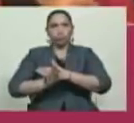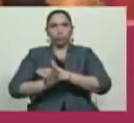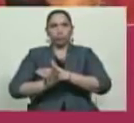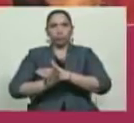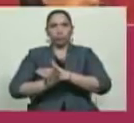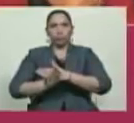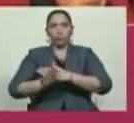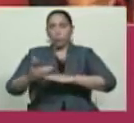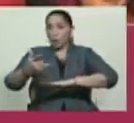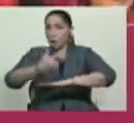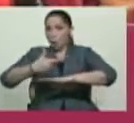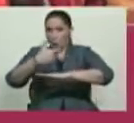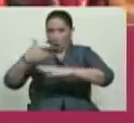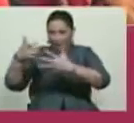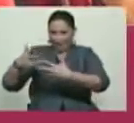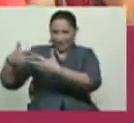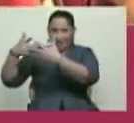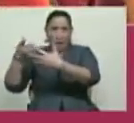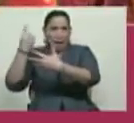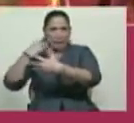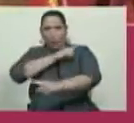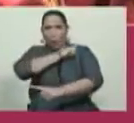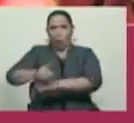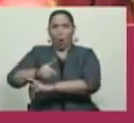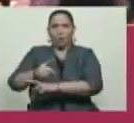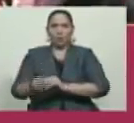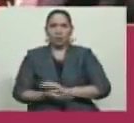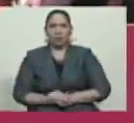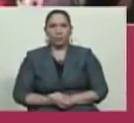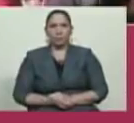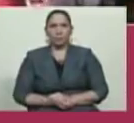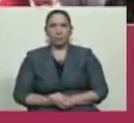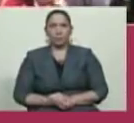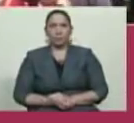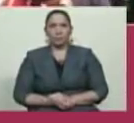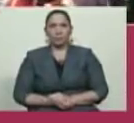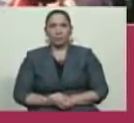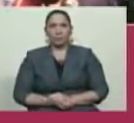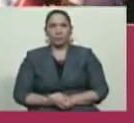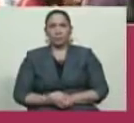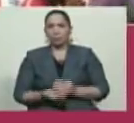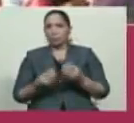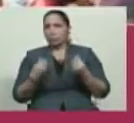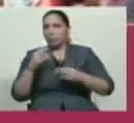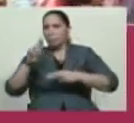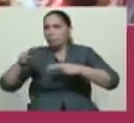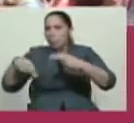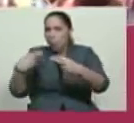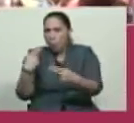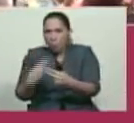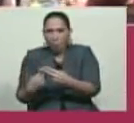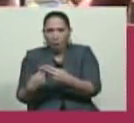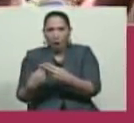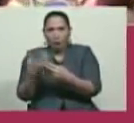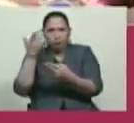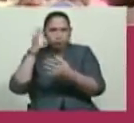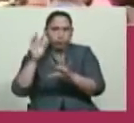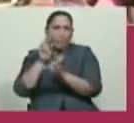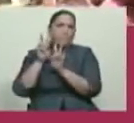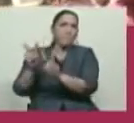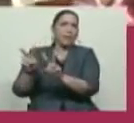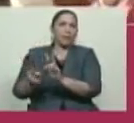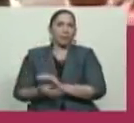el gobierno de eeuu ayer de una orden como nunca habíamos visto